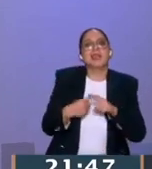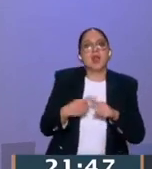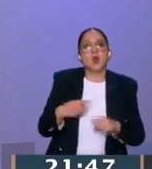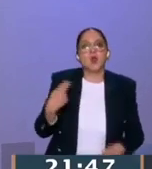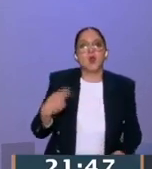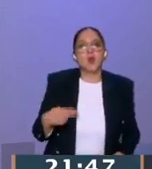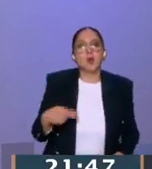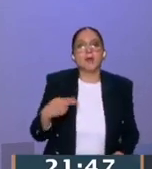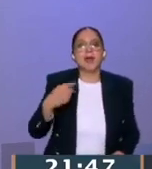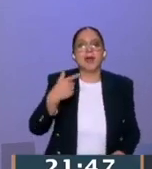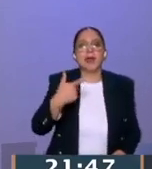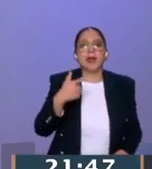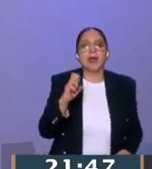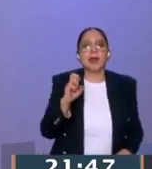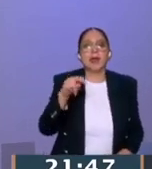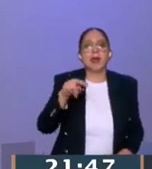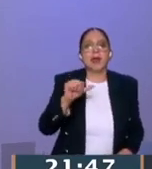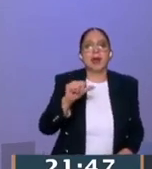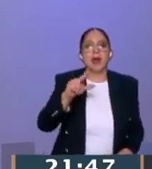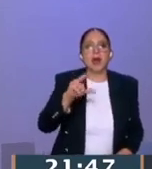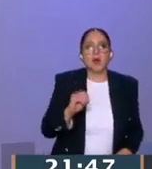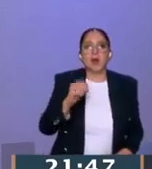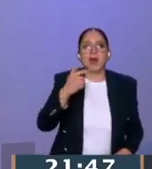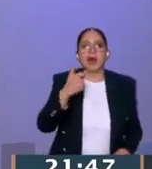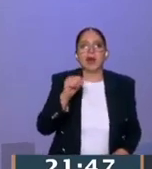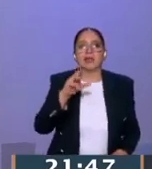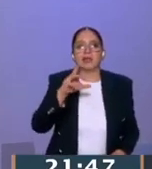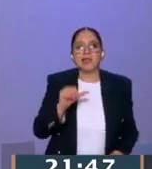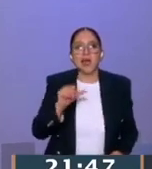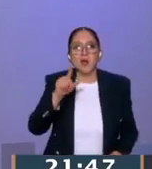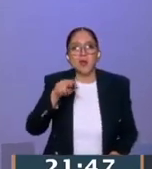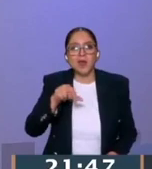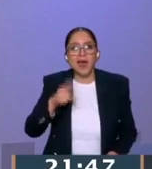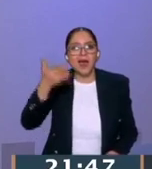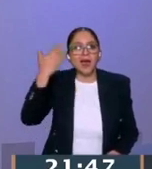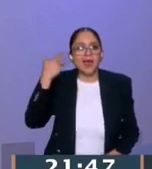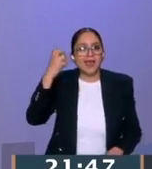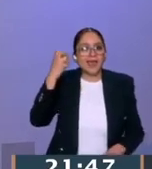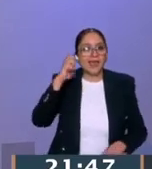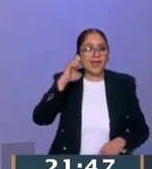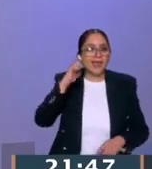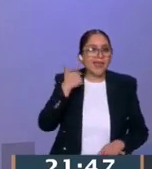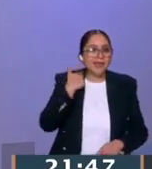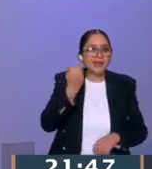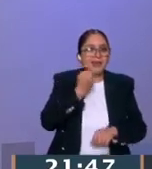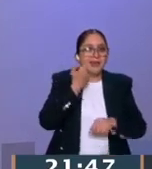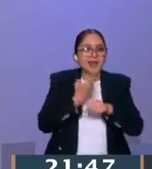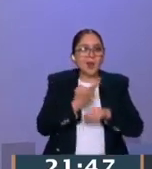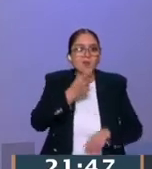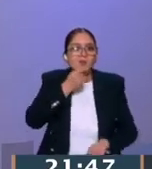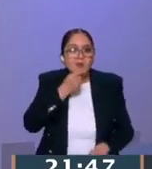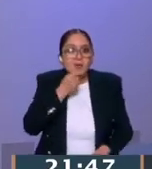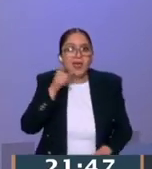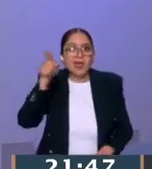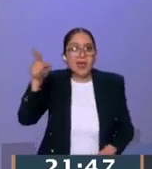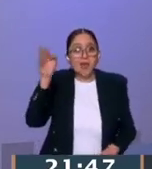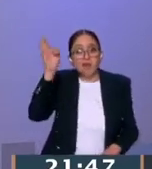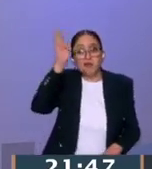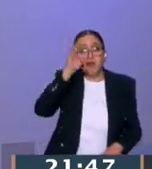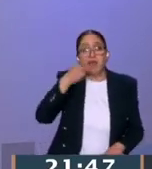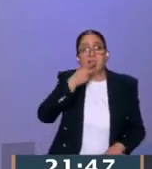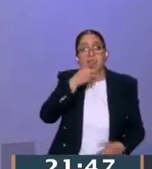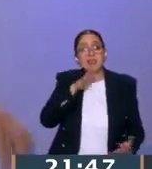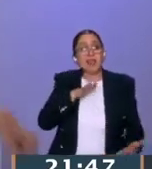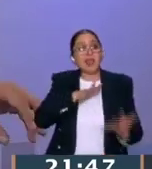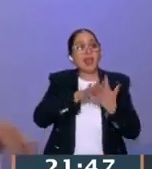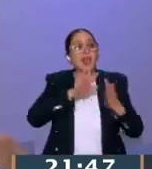García Luna, ex secretario de Seguridad del expresidente Felipe Calderón, el que supuestamente declaró la guerra contra el